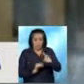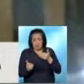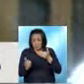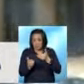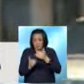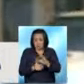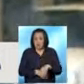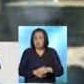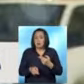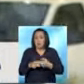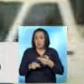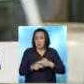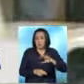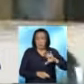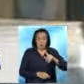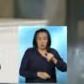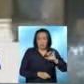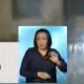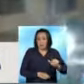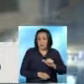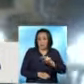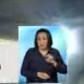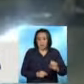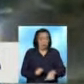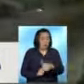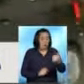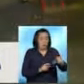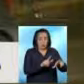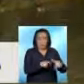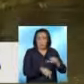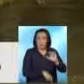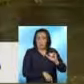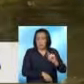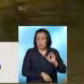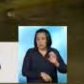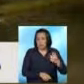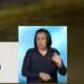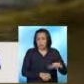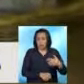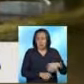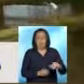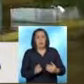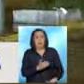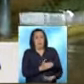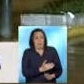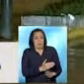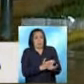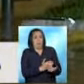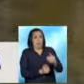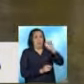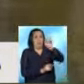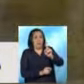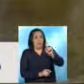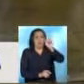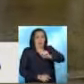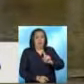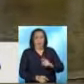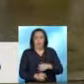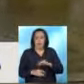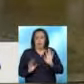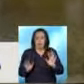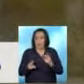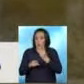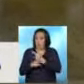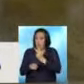cercanas como en Chulucanas y en Catacaos es que se han registrado, al menos durante la madrugada, tormentas eléctricas. Hay que tener muchísimo cuidado, sobre todo cuando